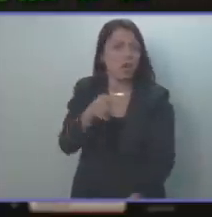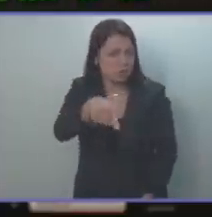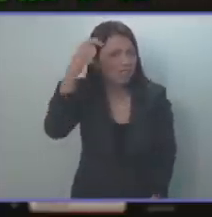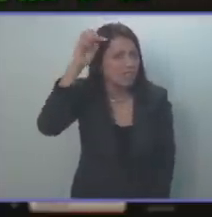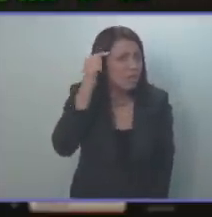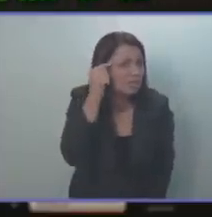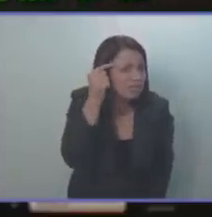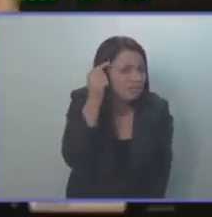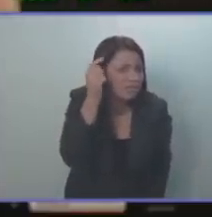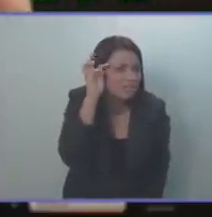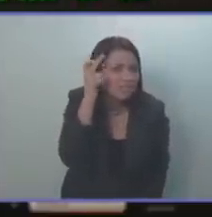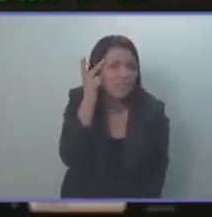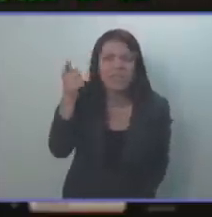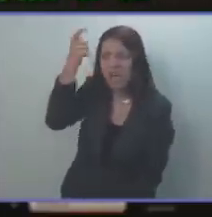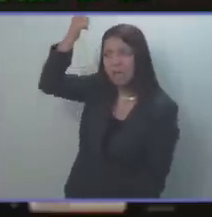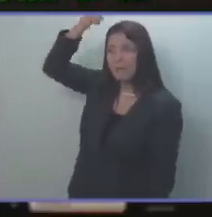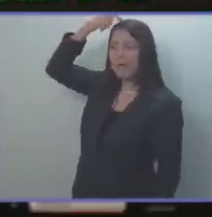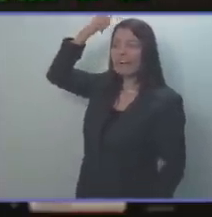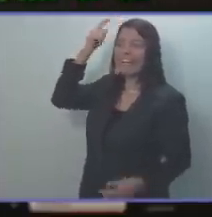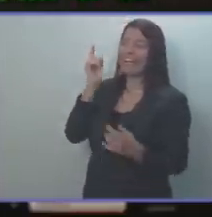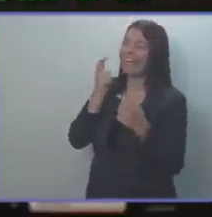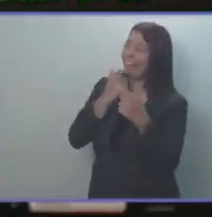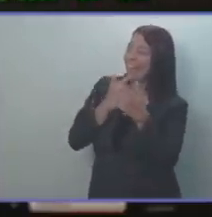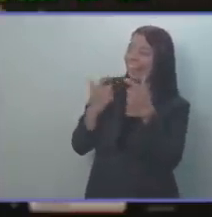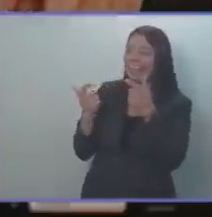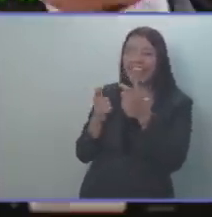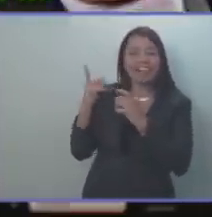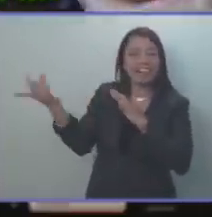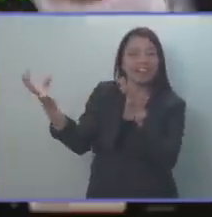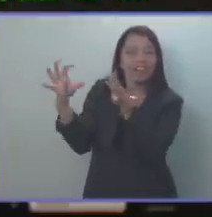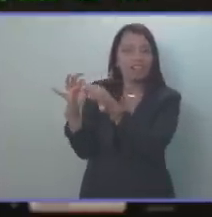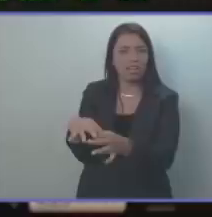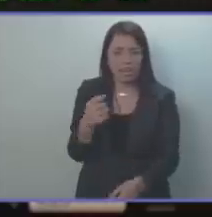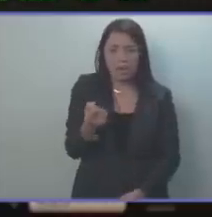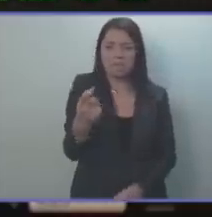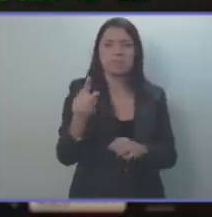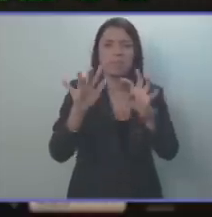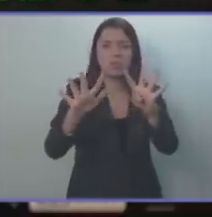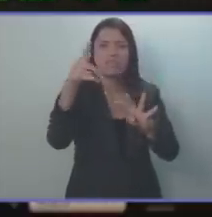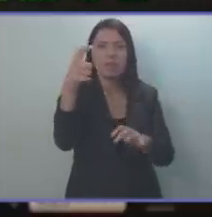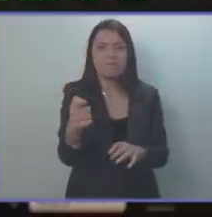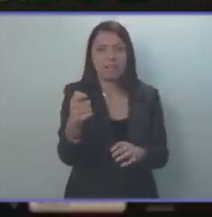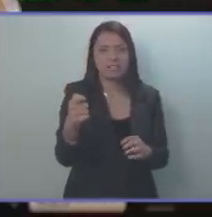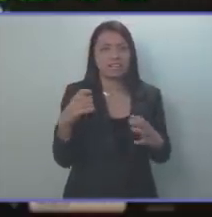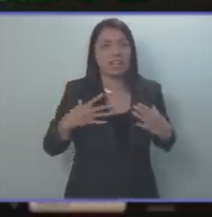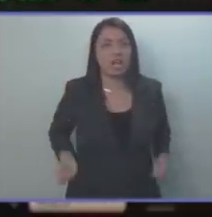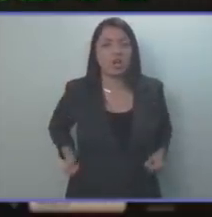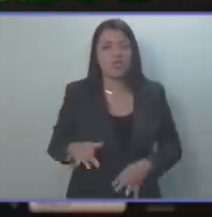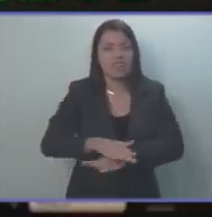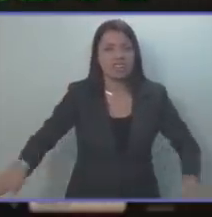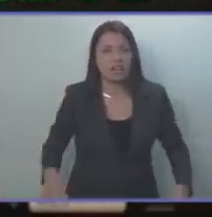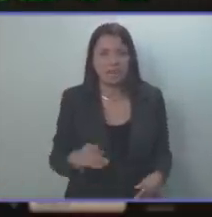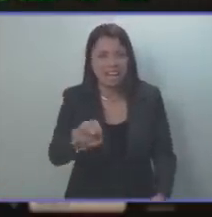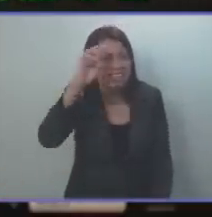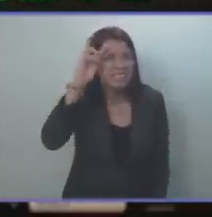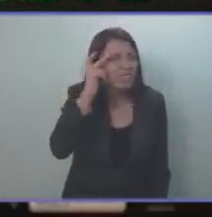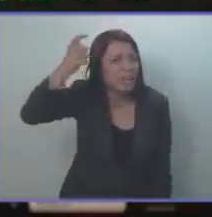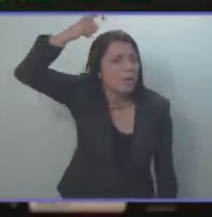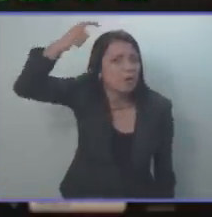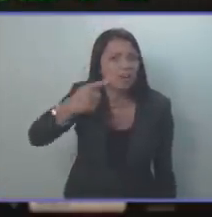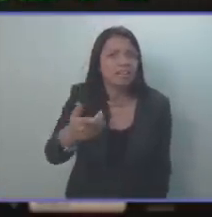hipócrita venir a cerrar una relación diplomática a 9 meses de que su gobierno termine habiendo tenido